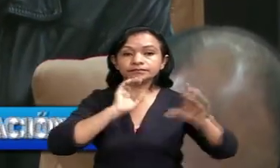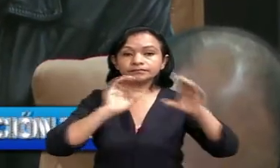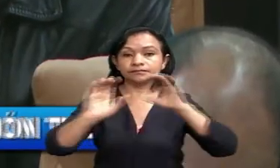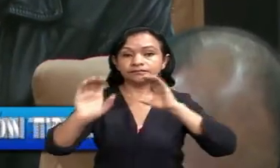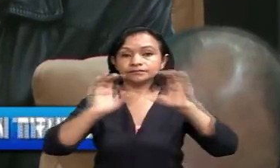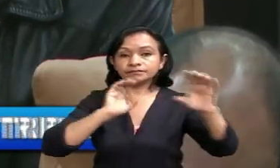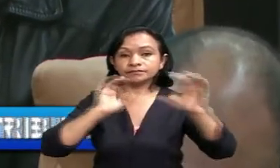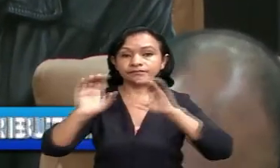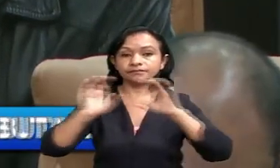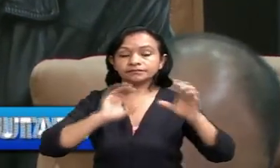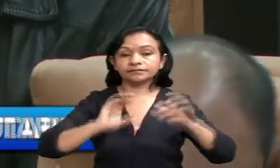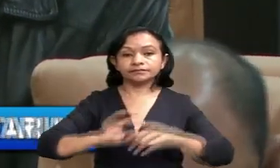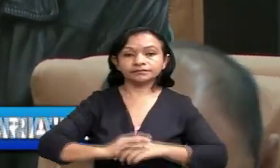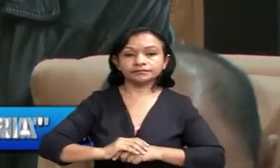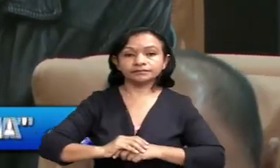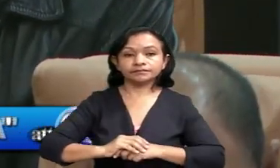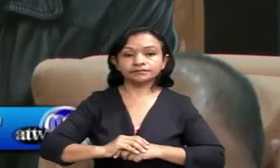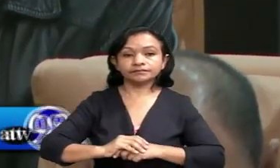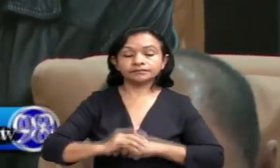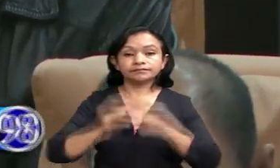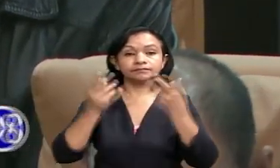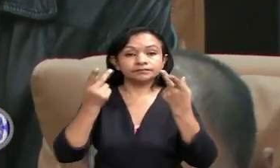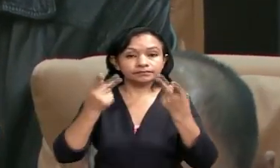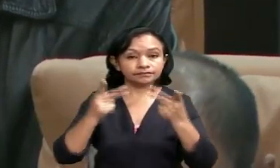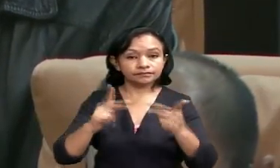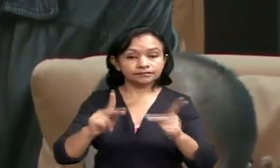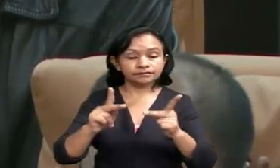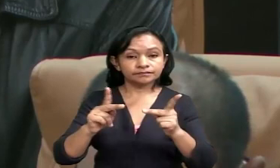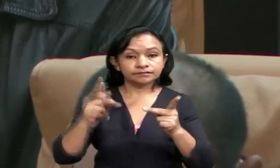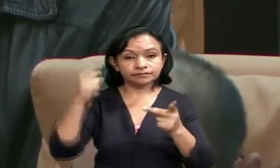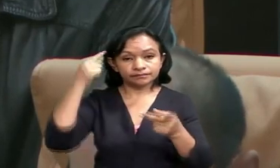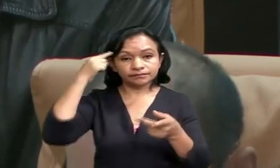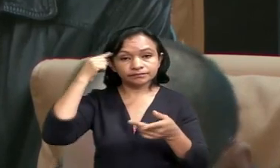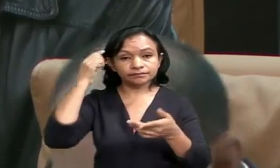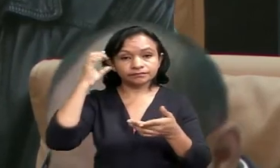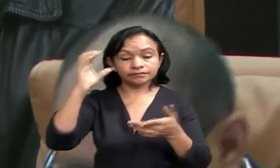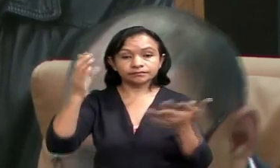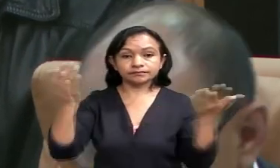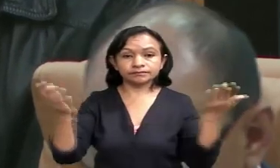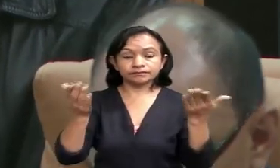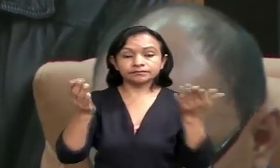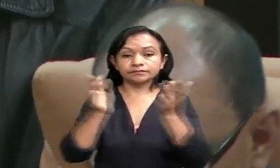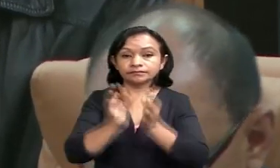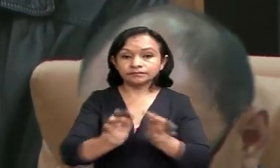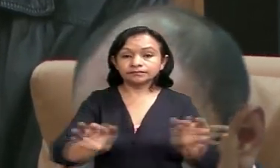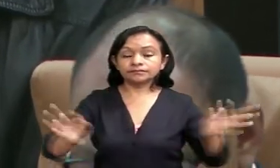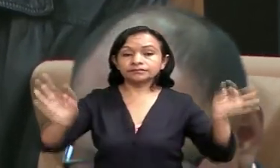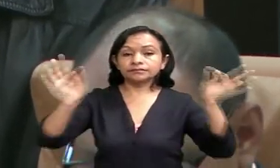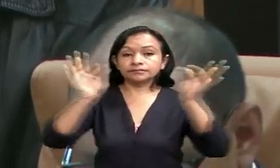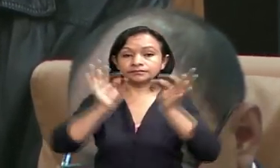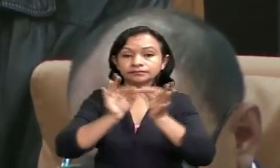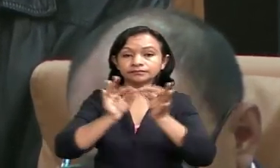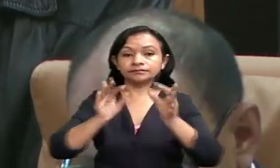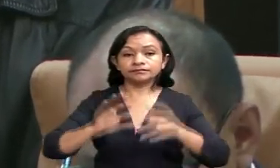comunicación. Sin embargo, creo que vale la pena